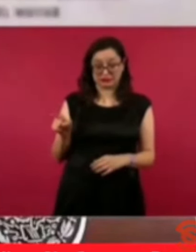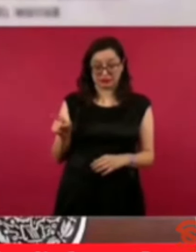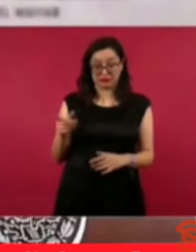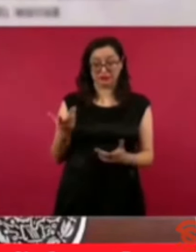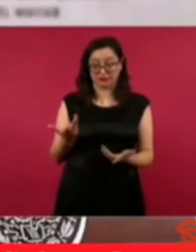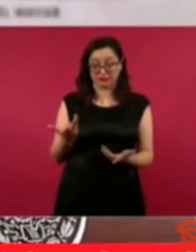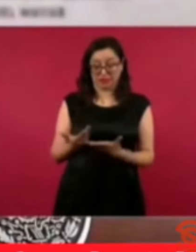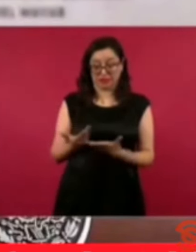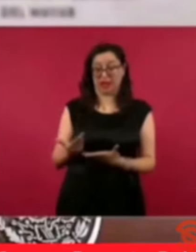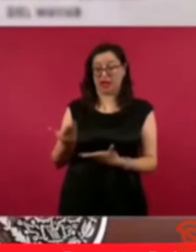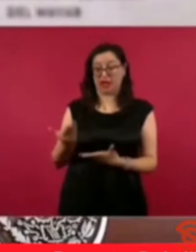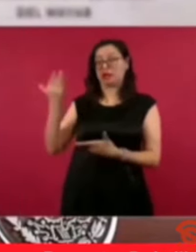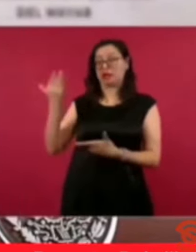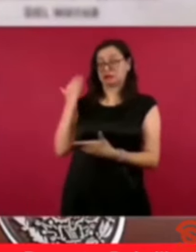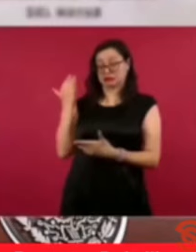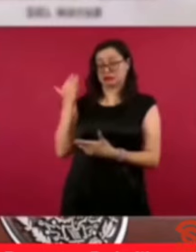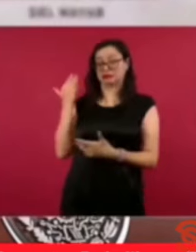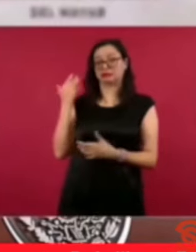Delfina